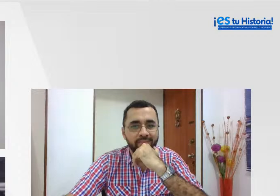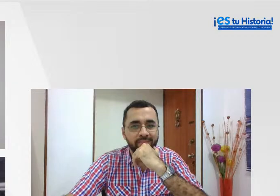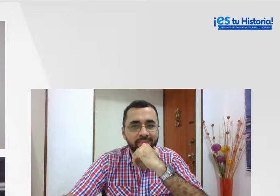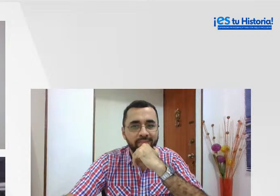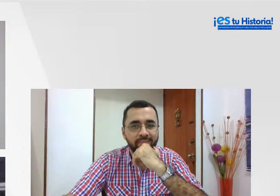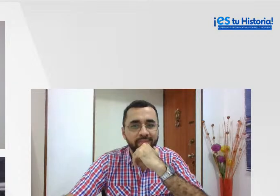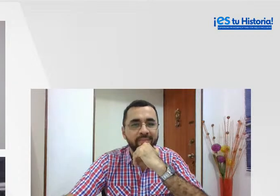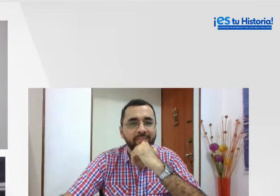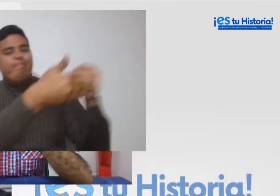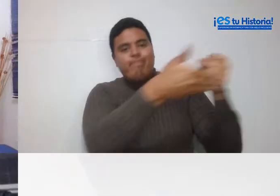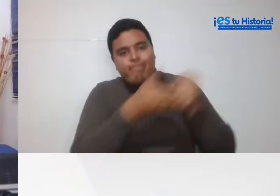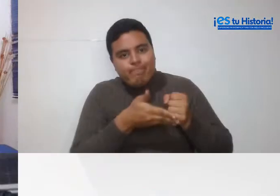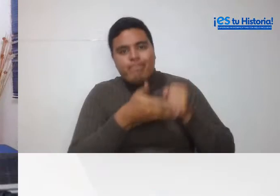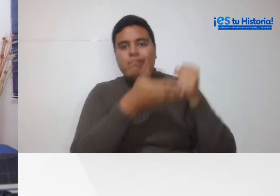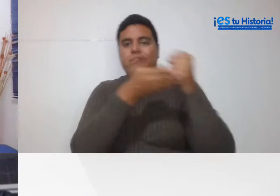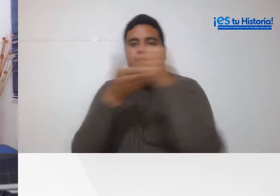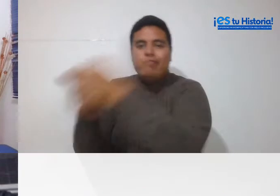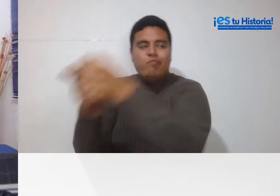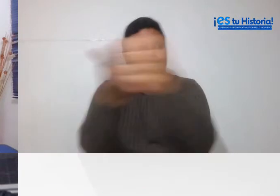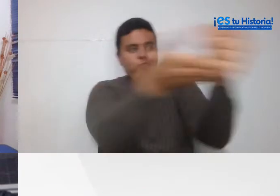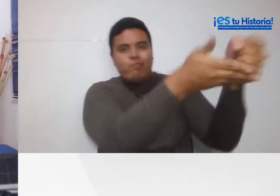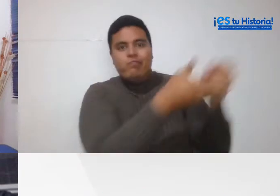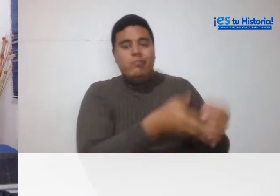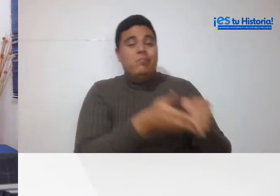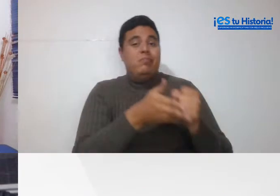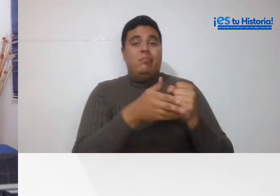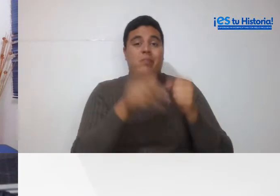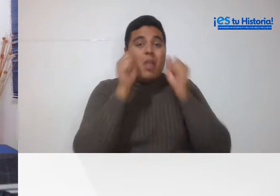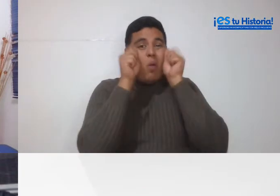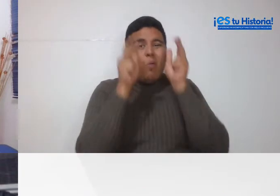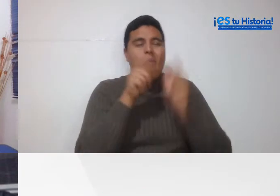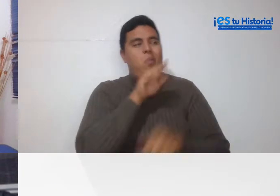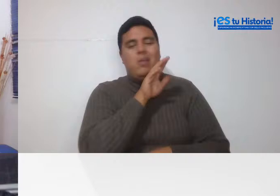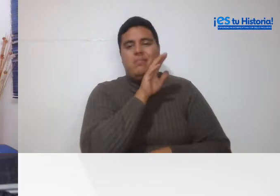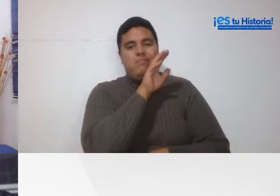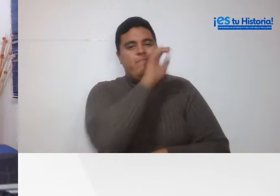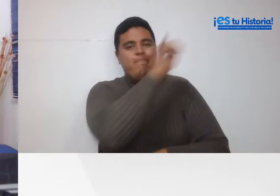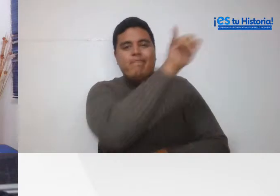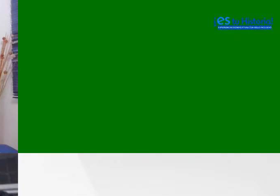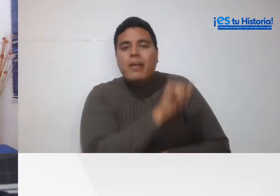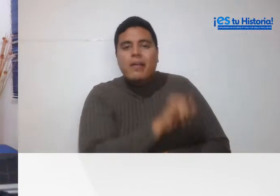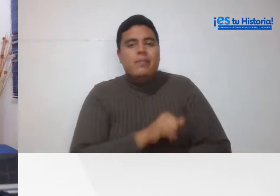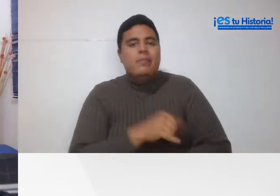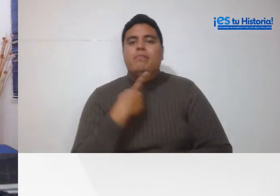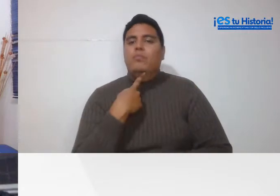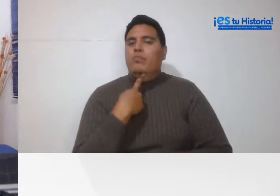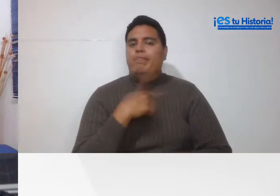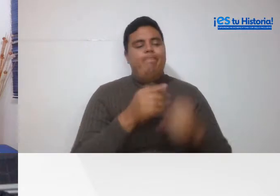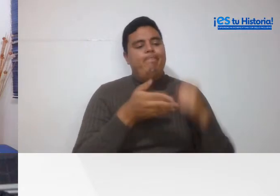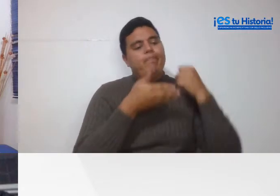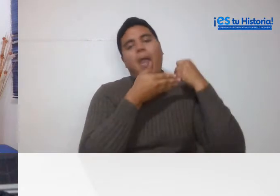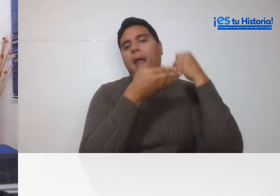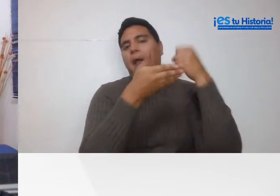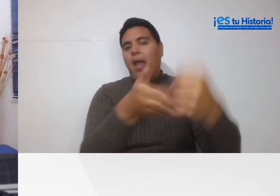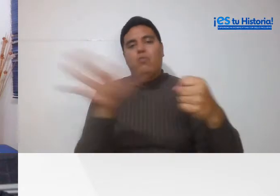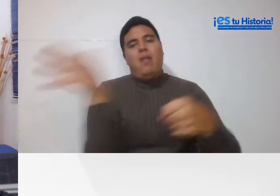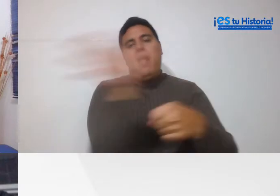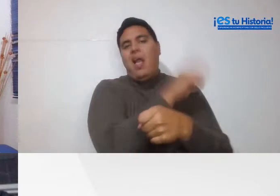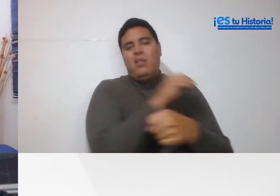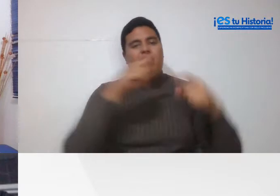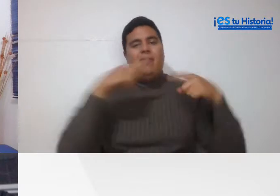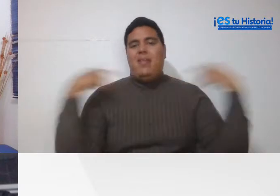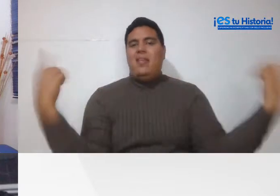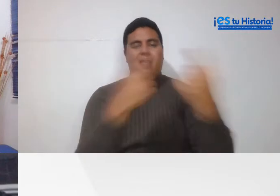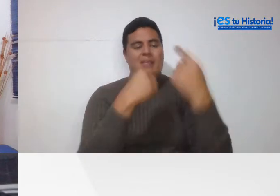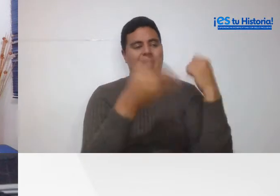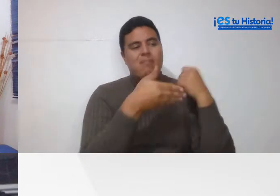el mundo, no solamente a los que tienen discapacidad, sino a todas las personas en general.